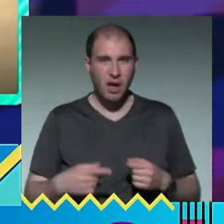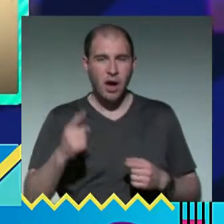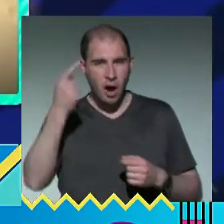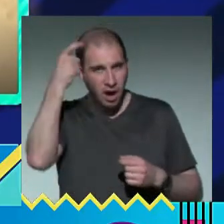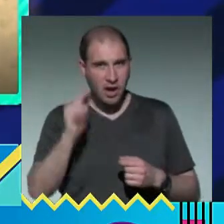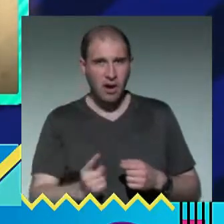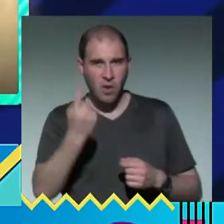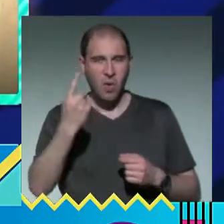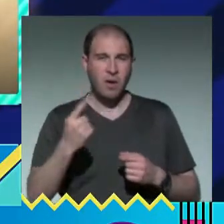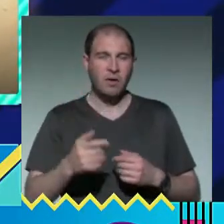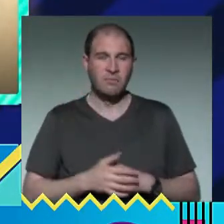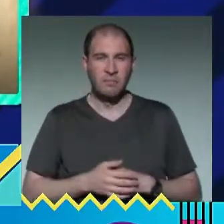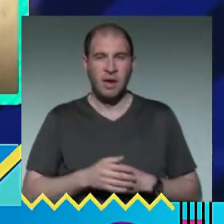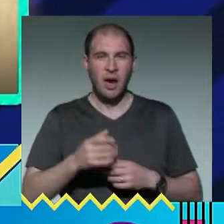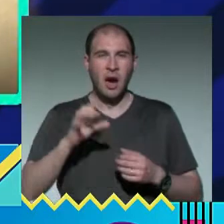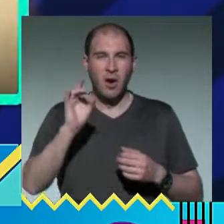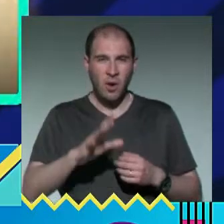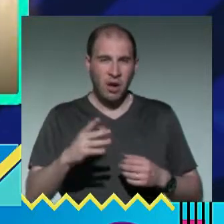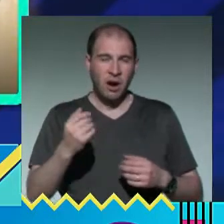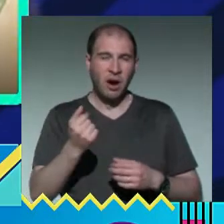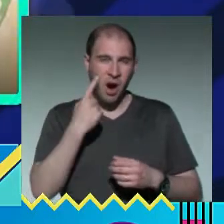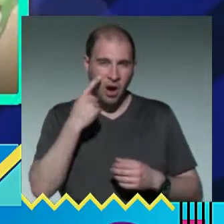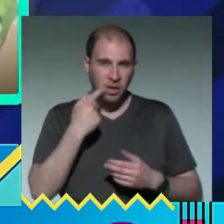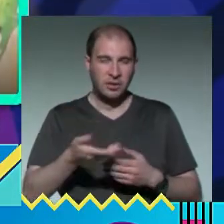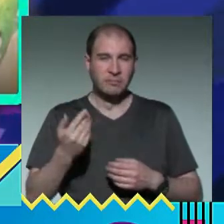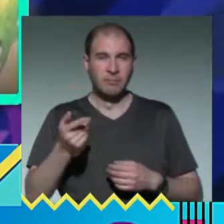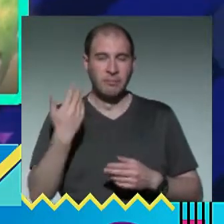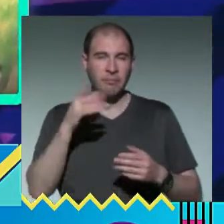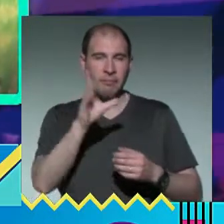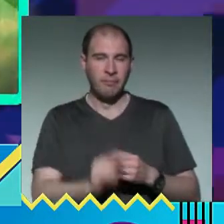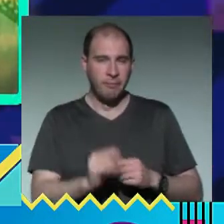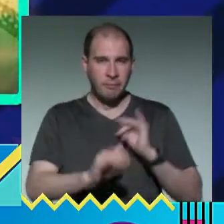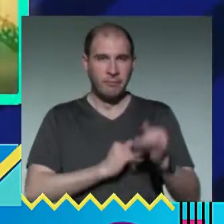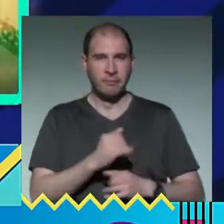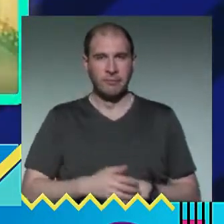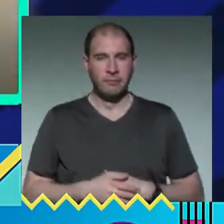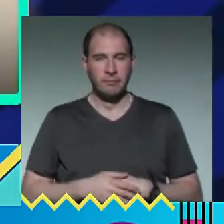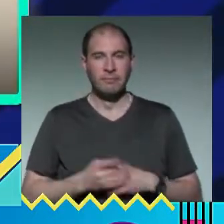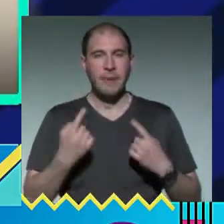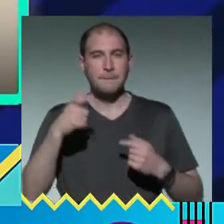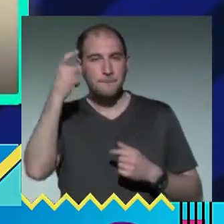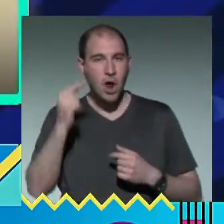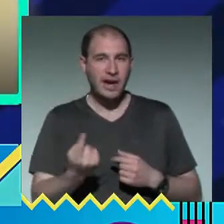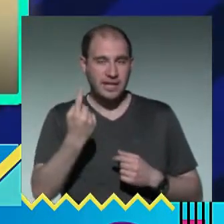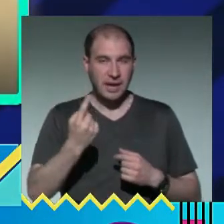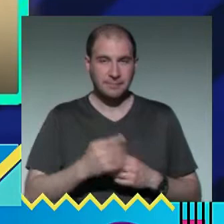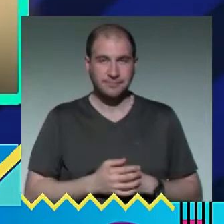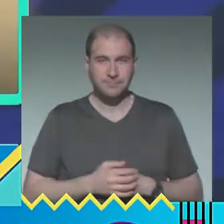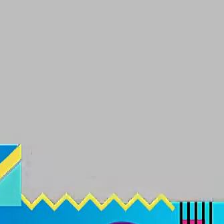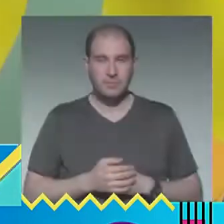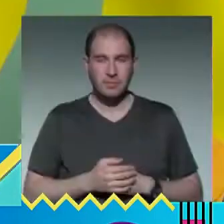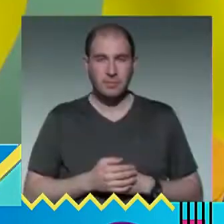monarquía parlamentaria, la única conocida, a pesar de que se hablaba de una república, una monarquía parlamentaria